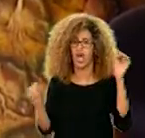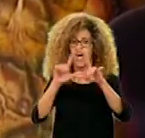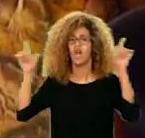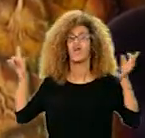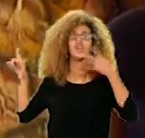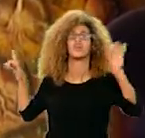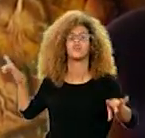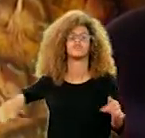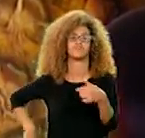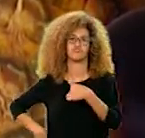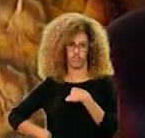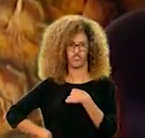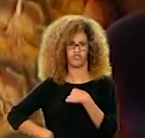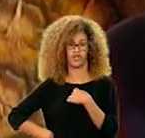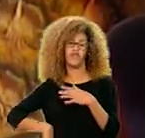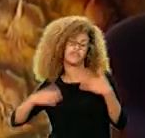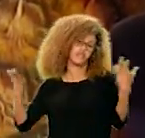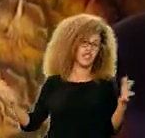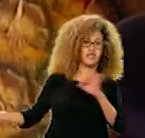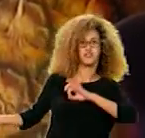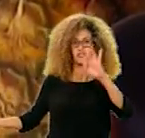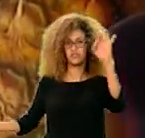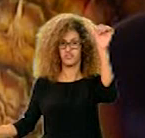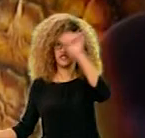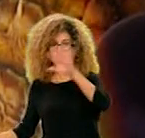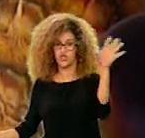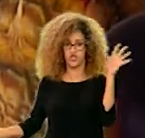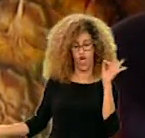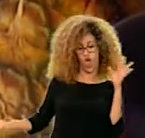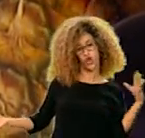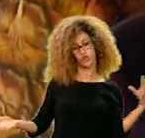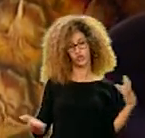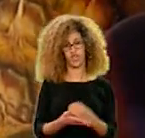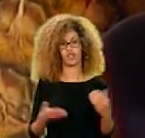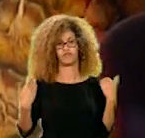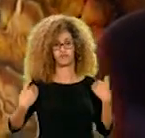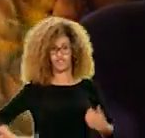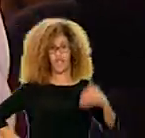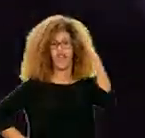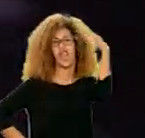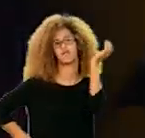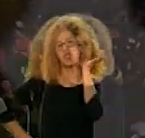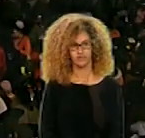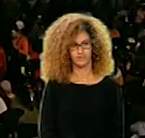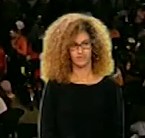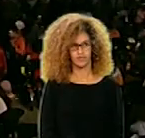voy a ser yo. Así que, señoras y señores, con todas ustedes, La Medina.